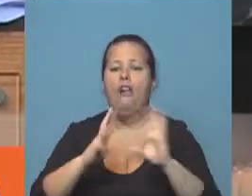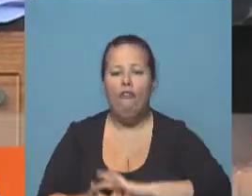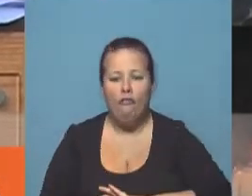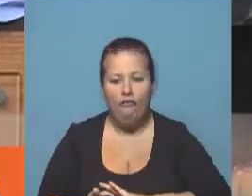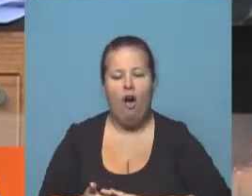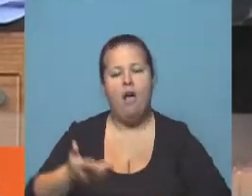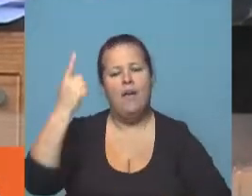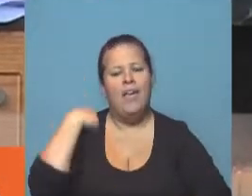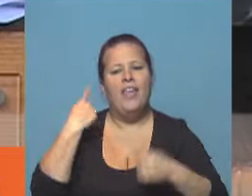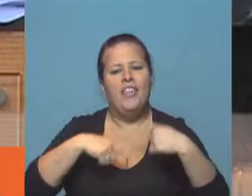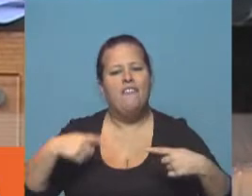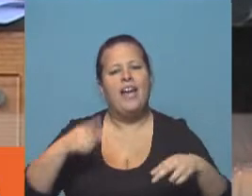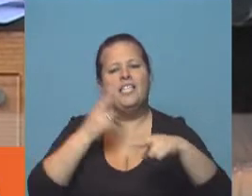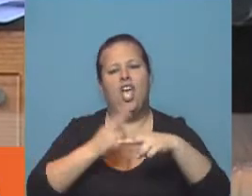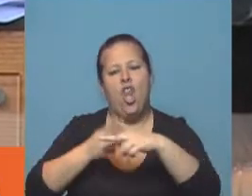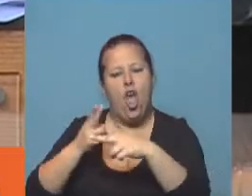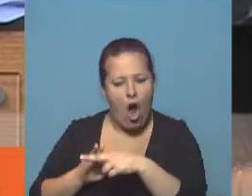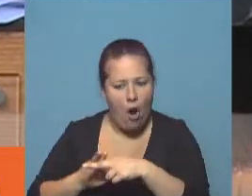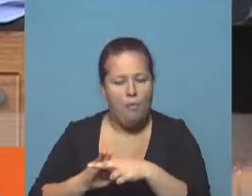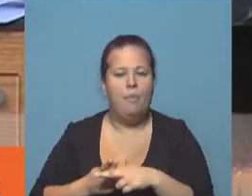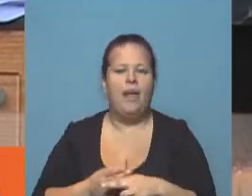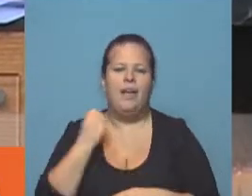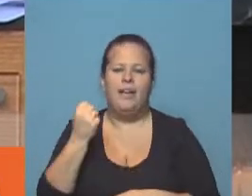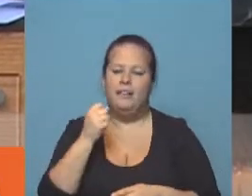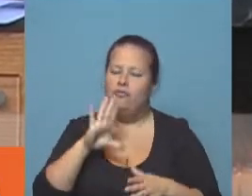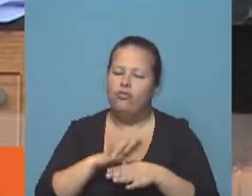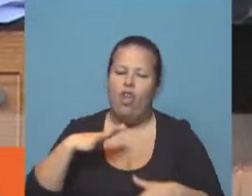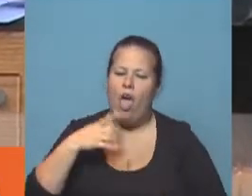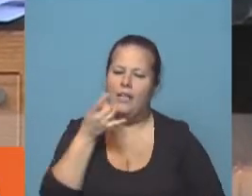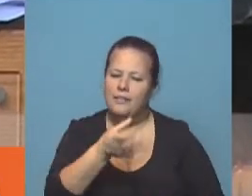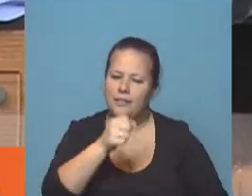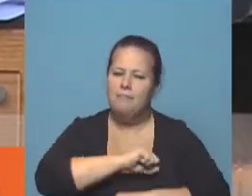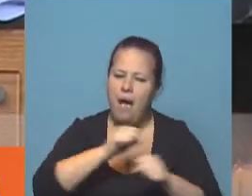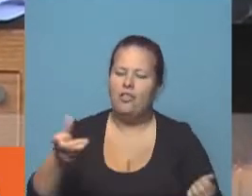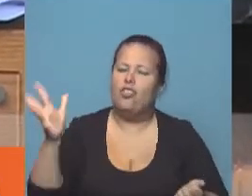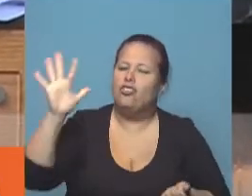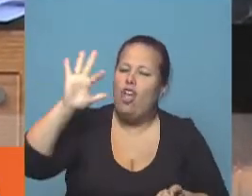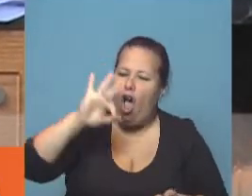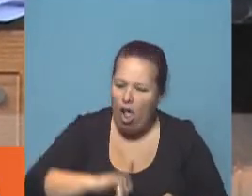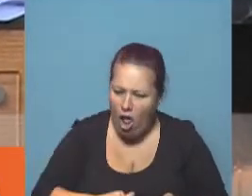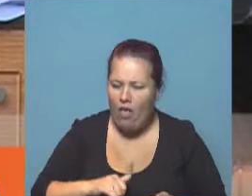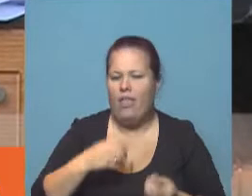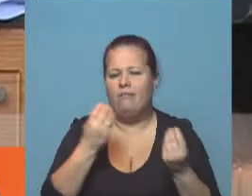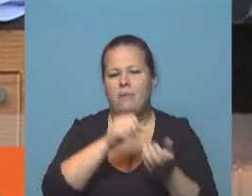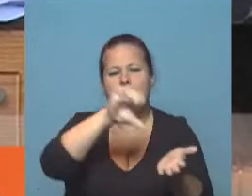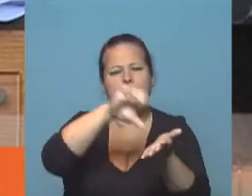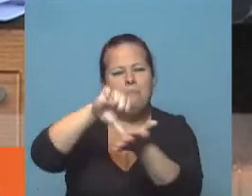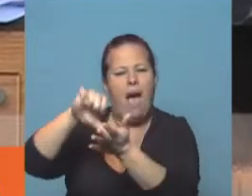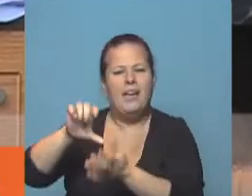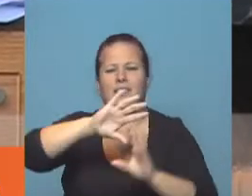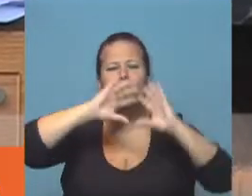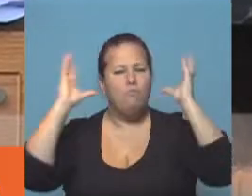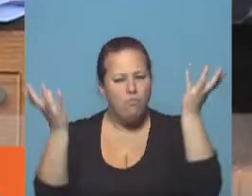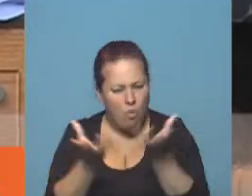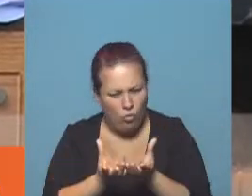que bajo diferentes denominaciones el extremismo sigue desangrando día a día numerosos países de todo el